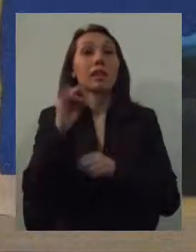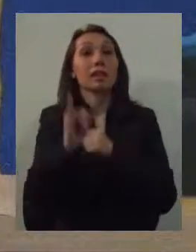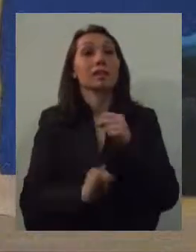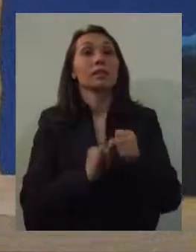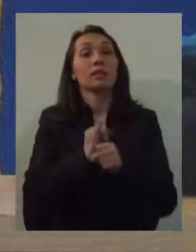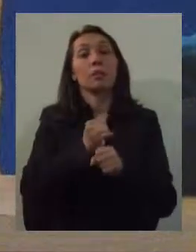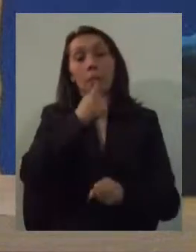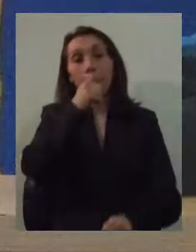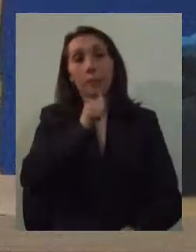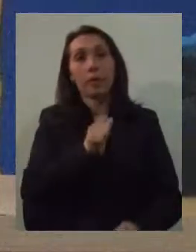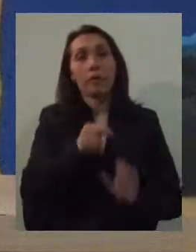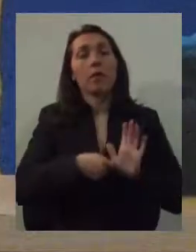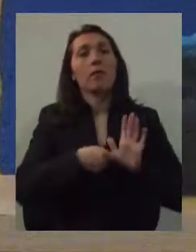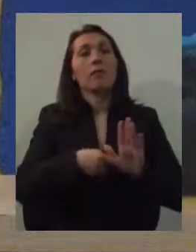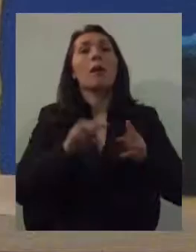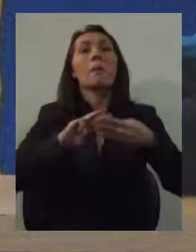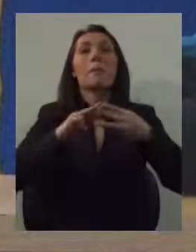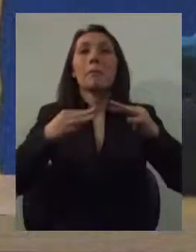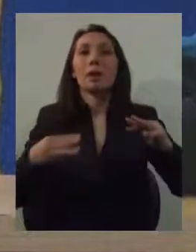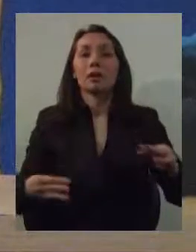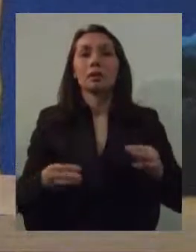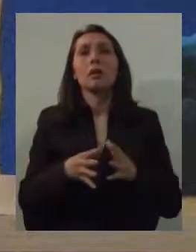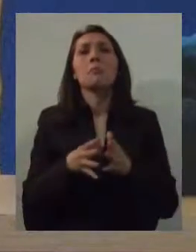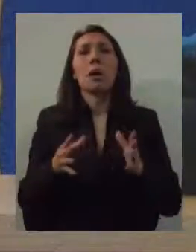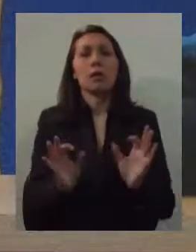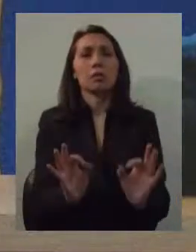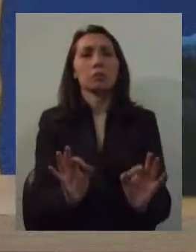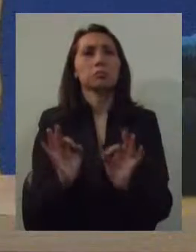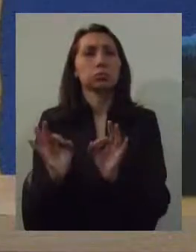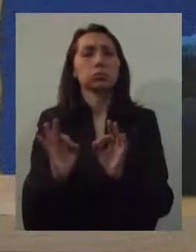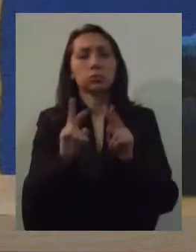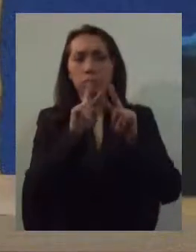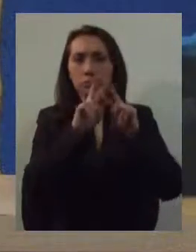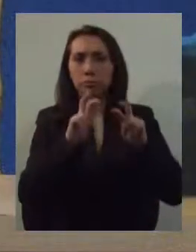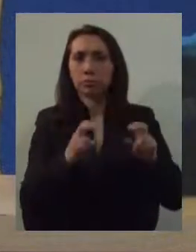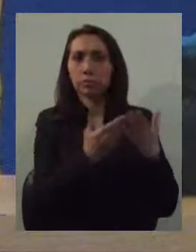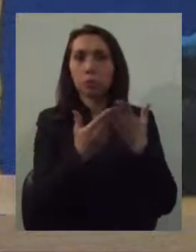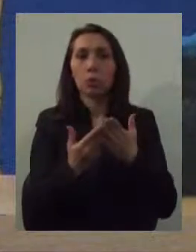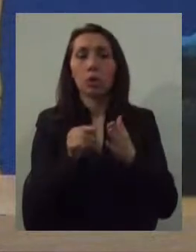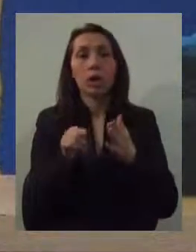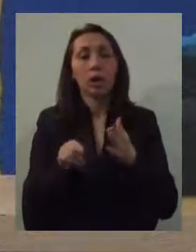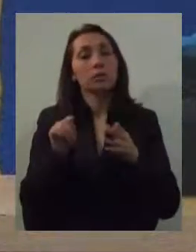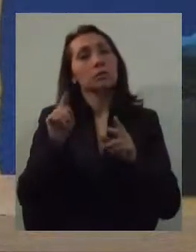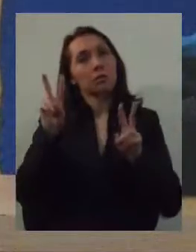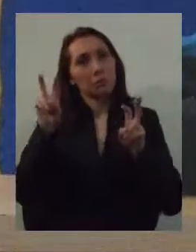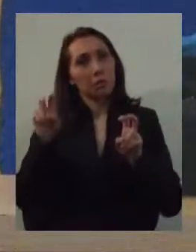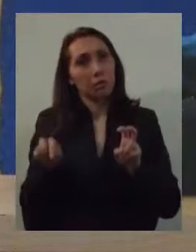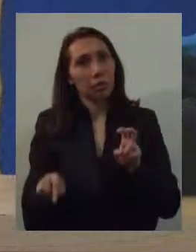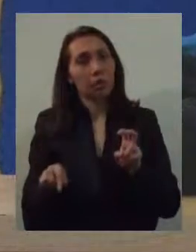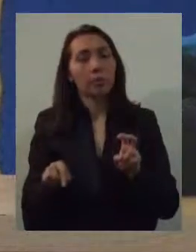ofrece una metodología más que apropiada para el análisis de este tipo de cuestiones,